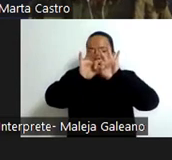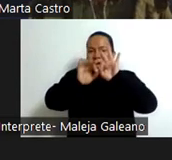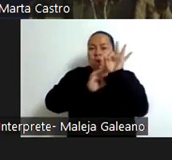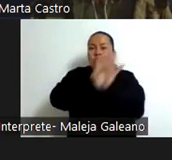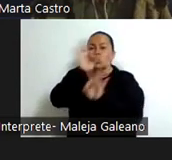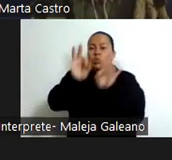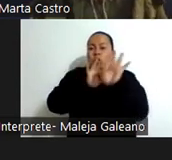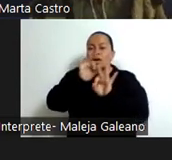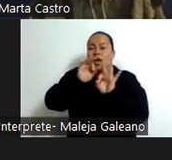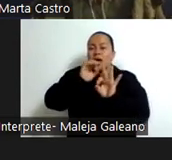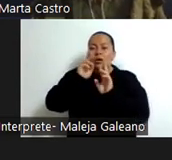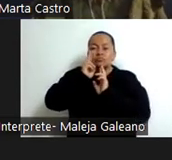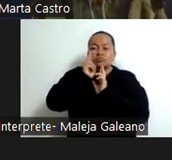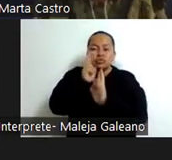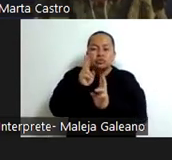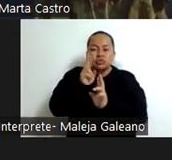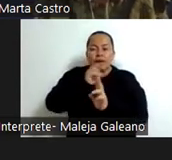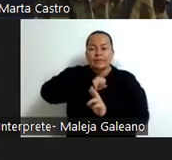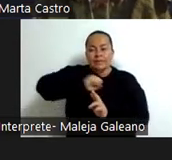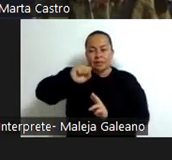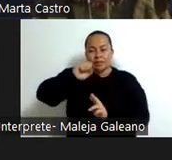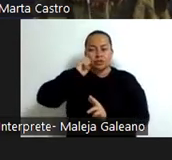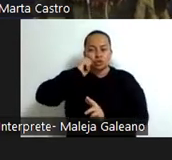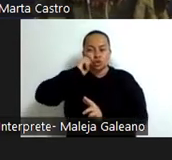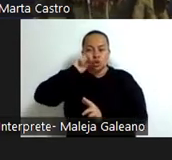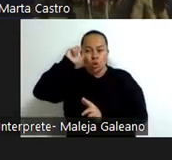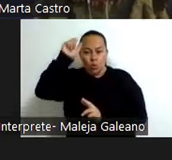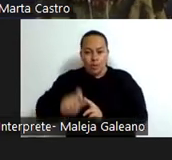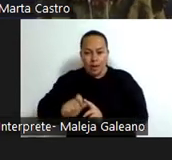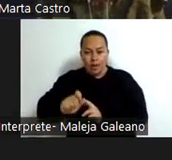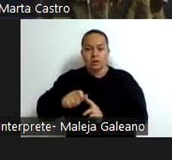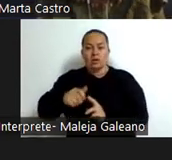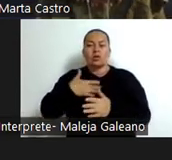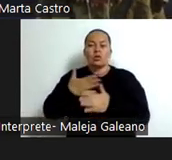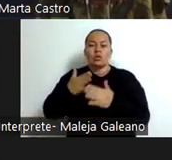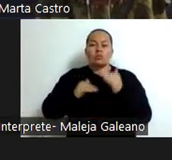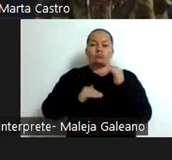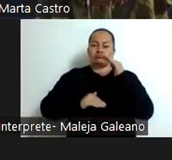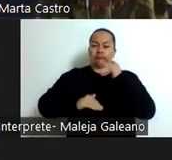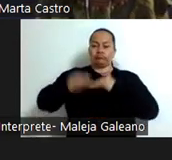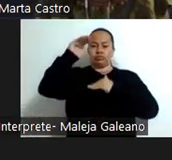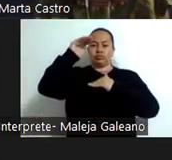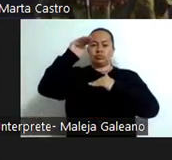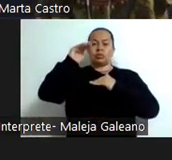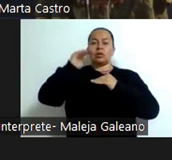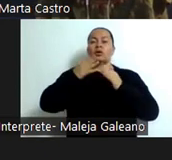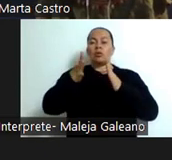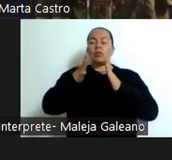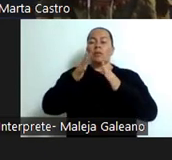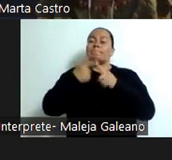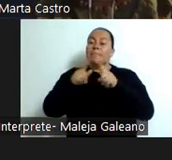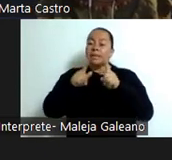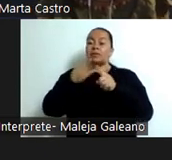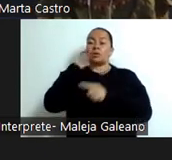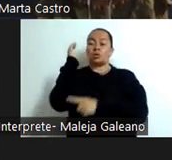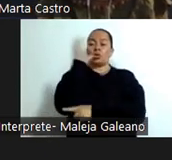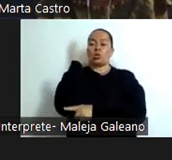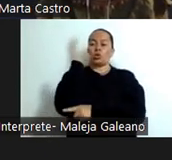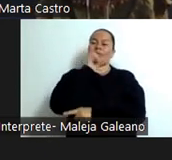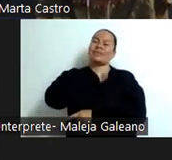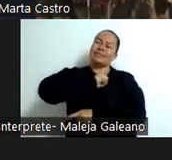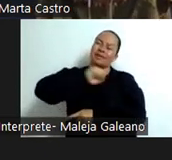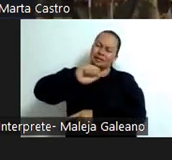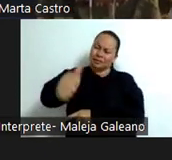humano que ya está digamos en en los derechos humanos pero que en Colombia se reconocido como un derecho